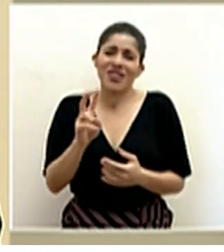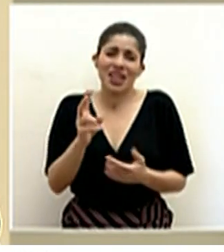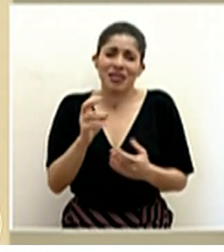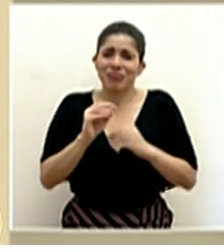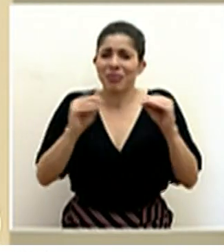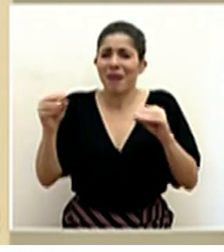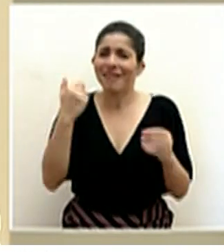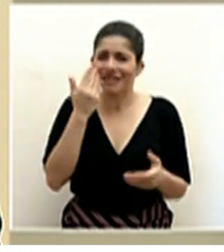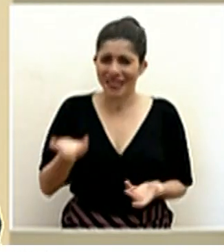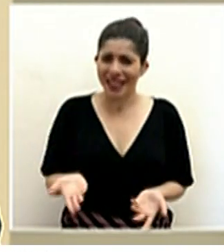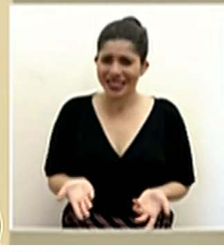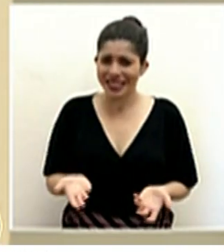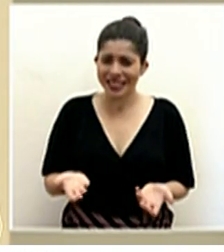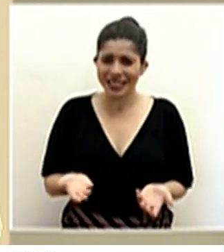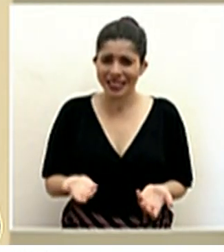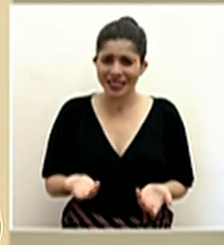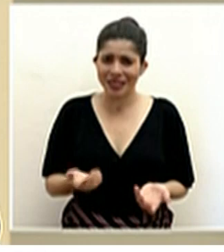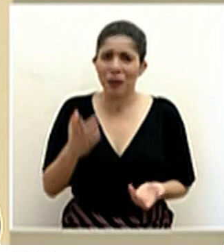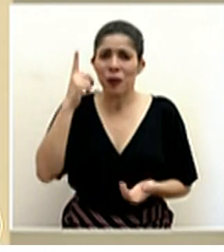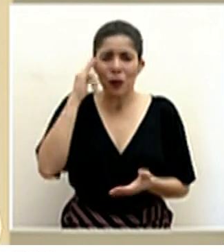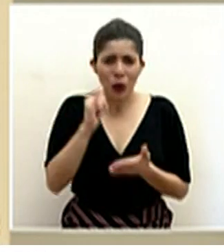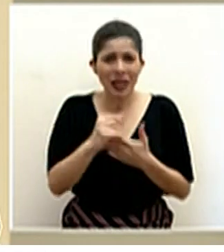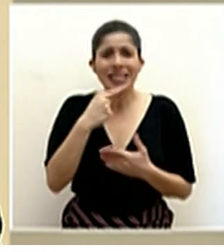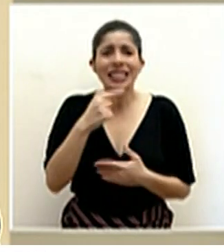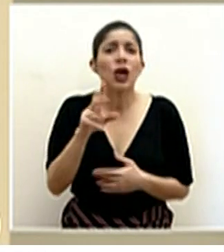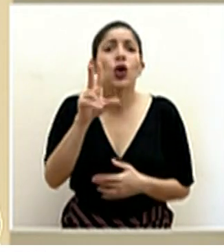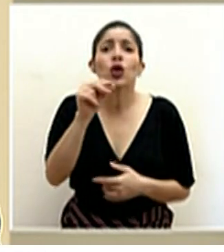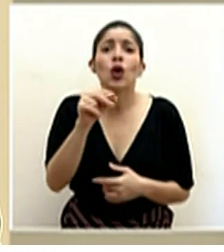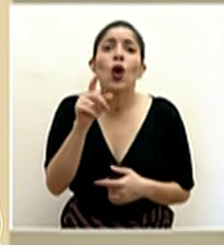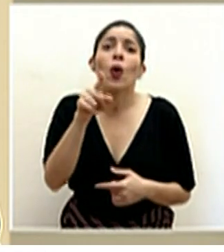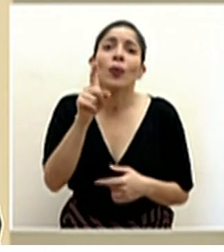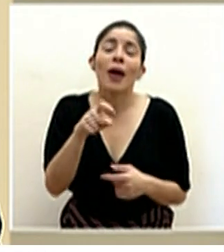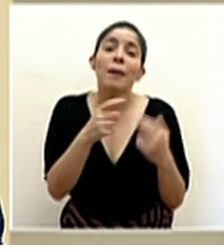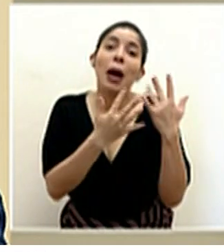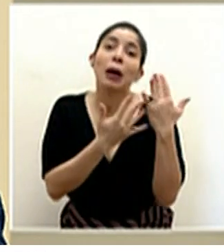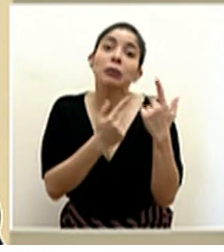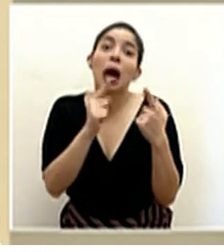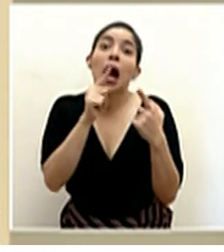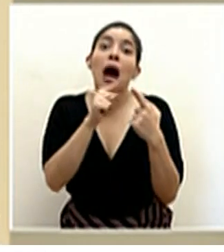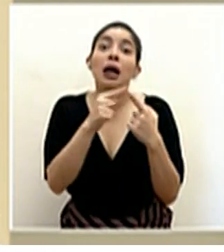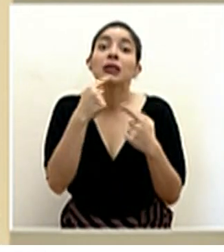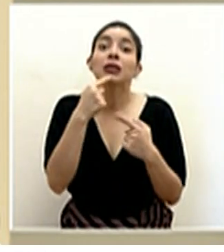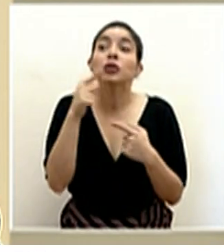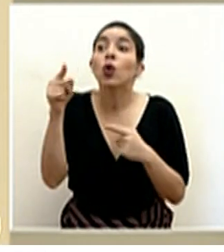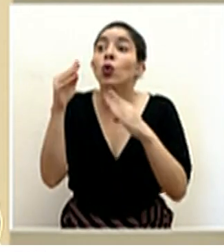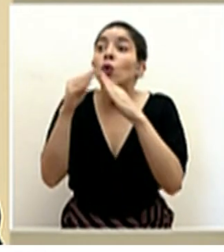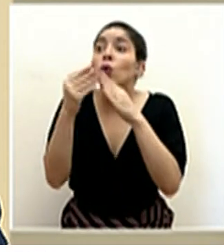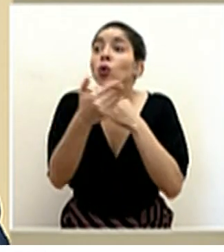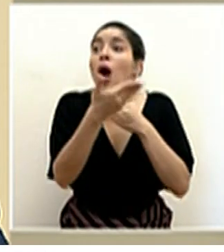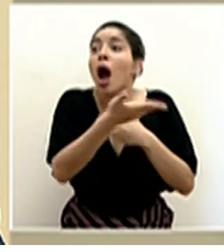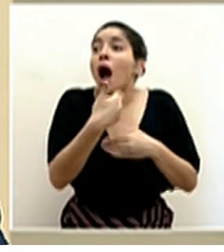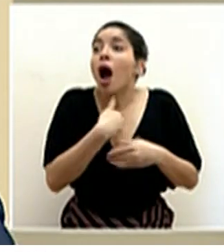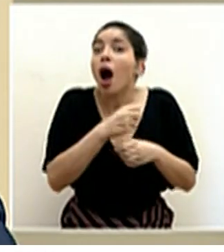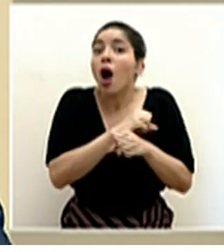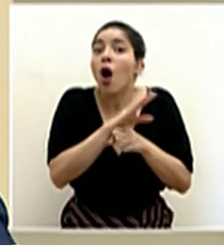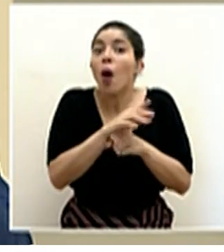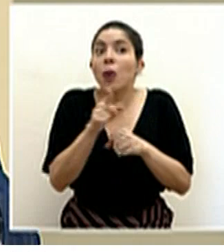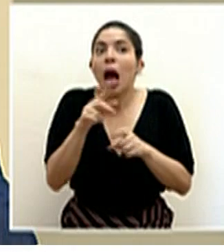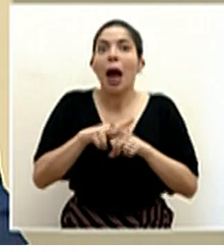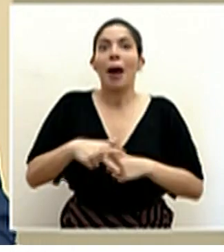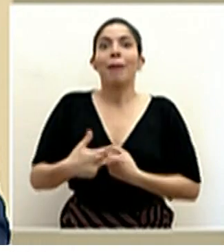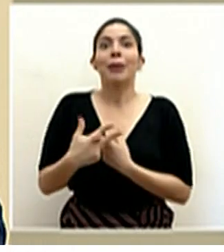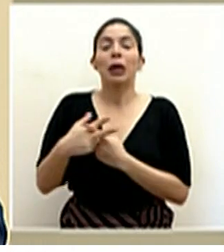con mucha facilidad, y por eso hemos dicho, no espere a que le digan que es que su distrito ya hay casos para que usted empiece a